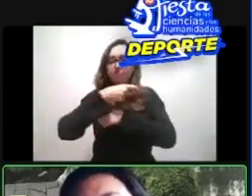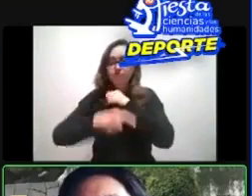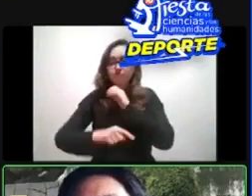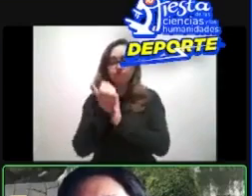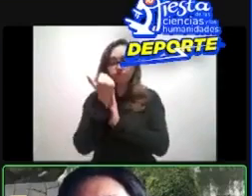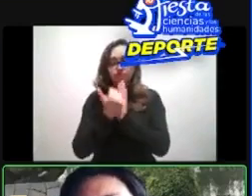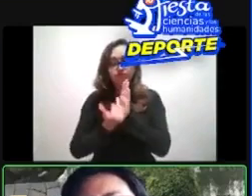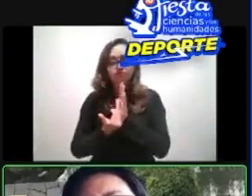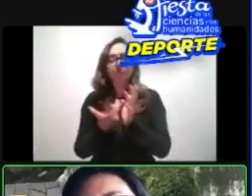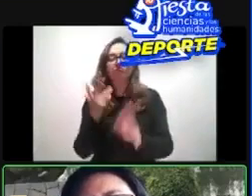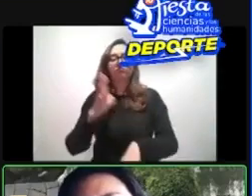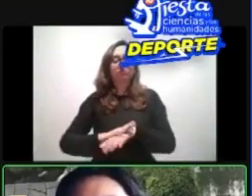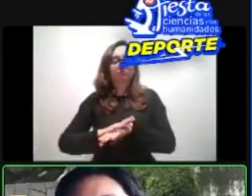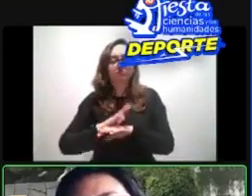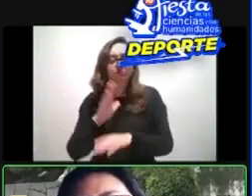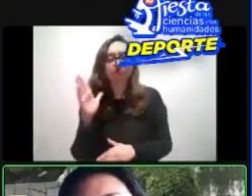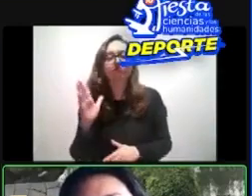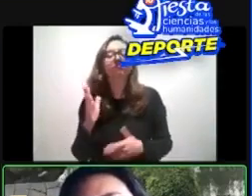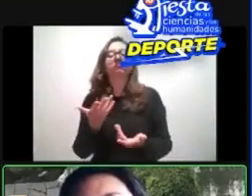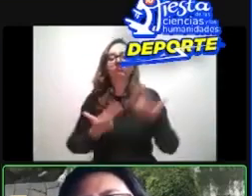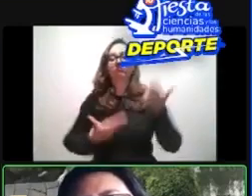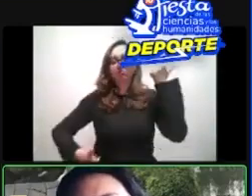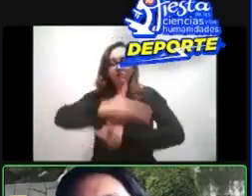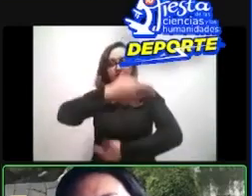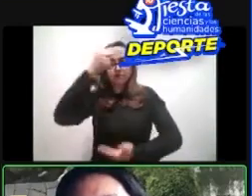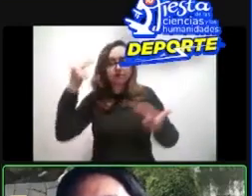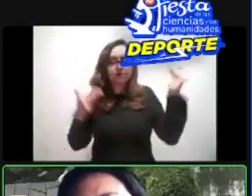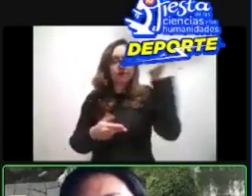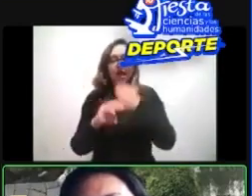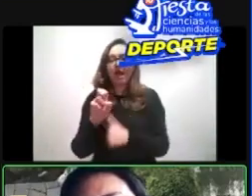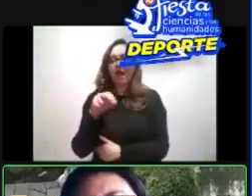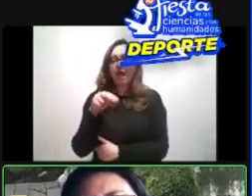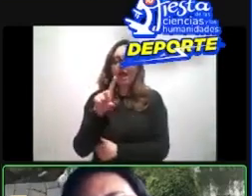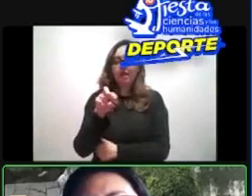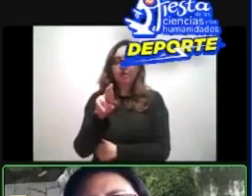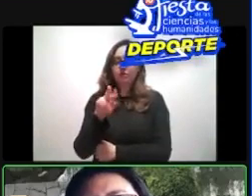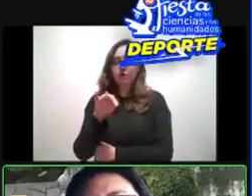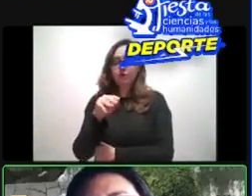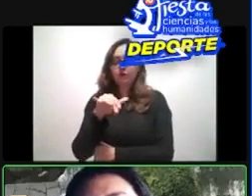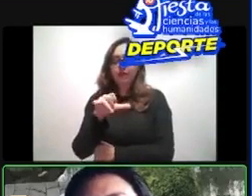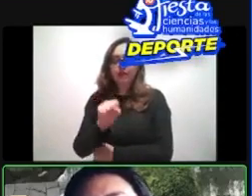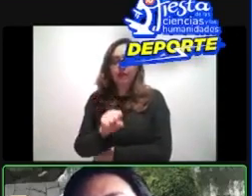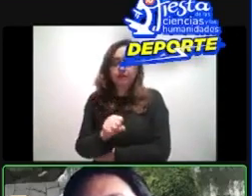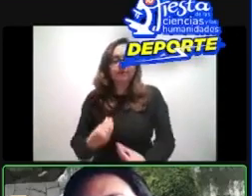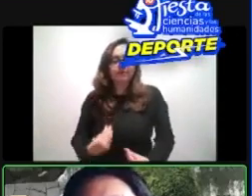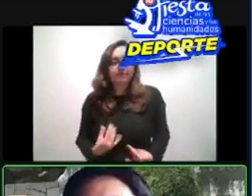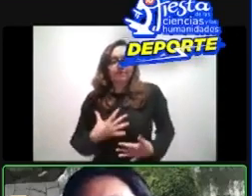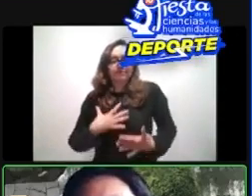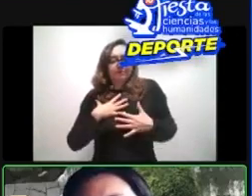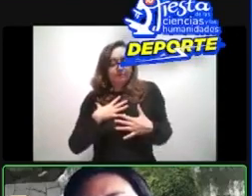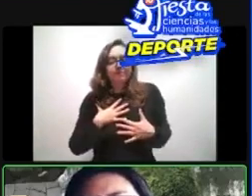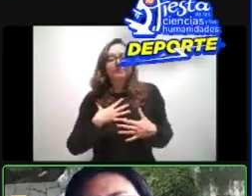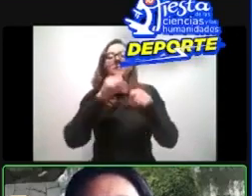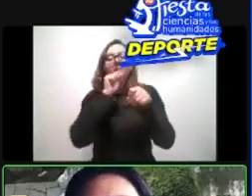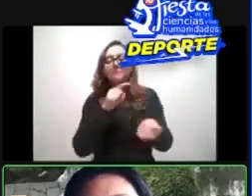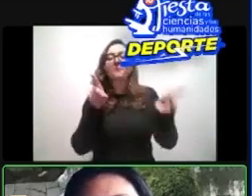la liberación de algunas hormonas, entre ellas las endorfinas, para que nosotros nos sintamos mejor. Y en áreas específicas del cerebro se